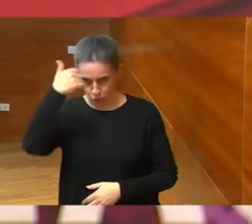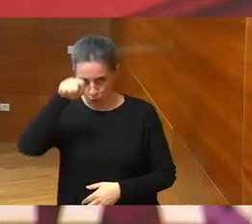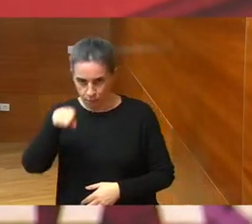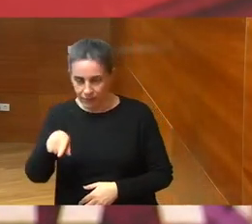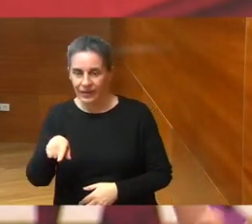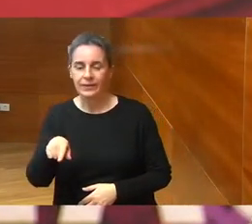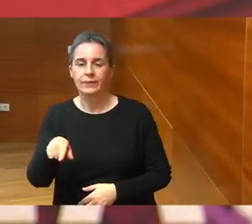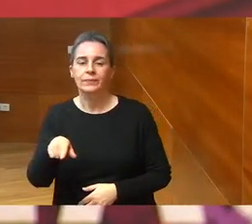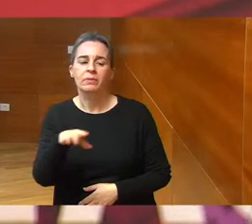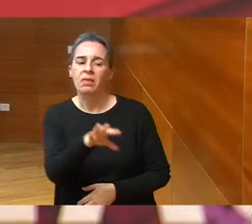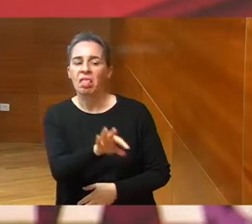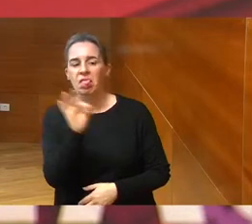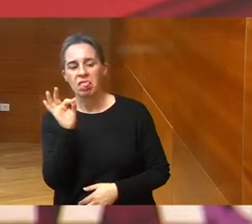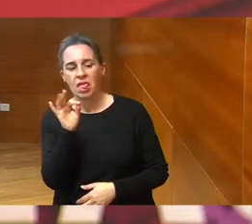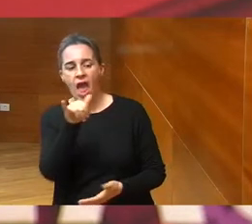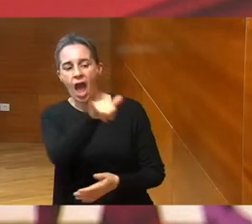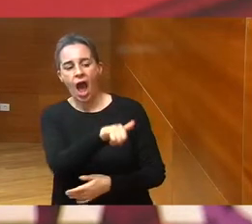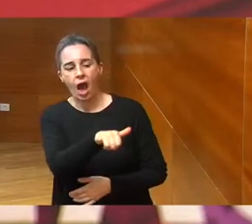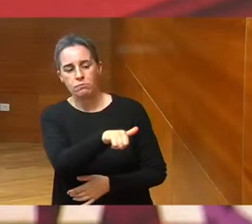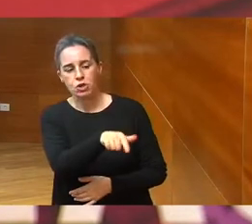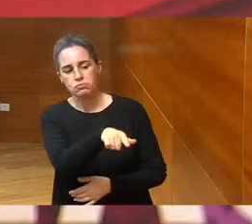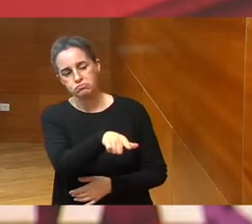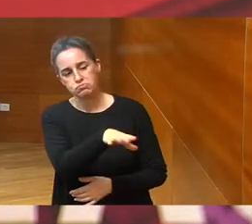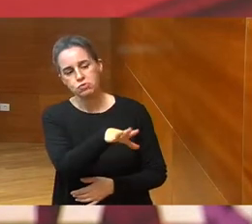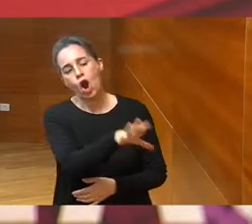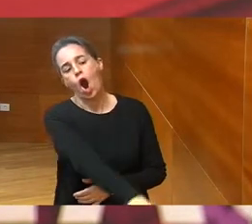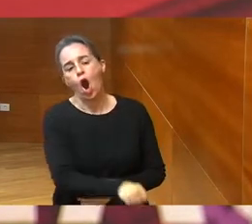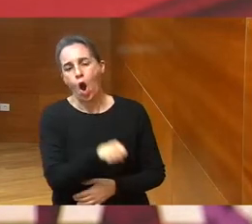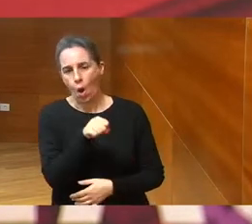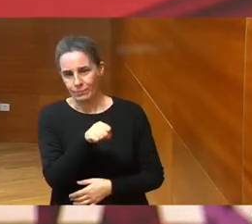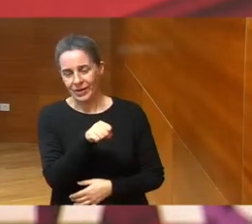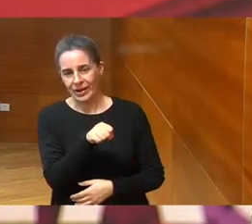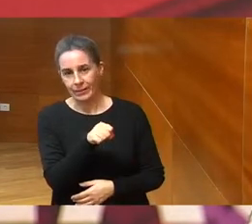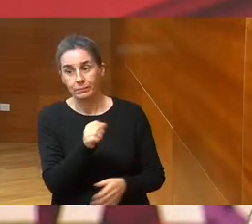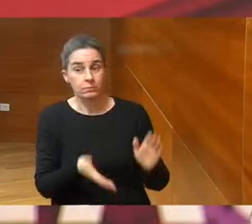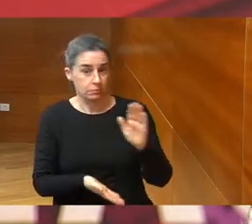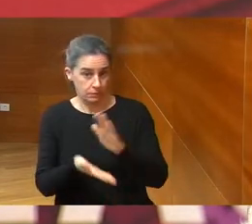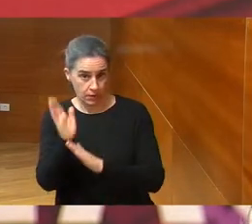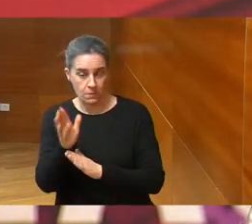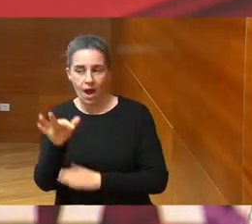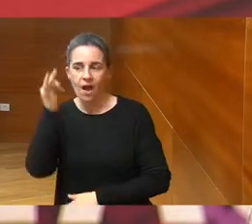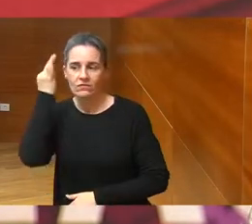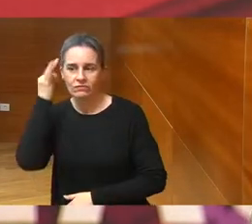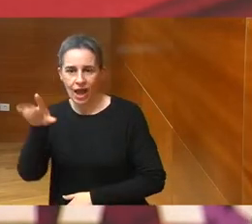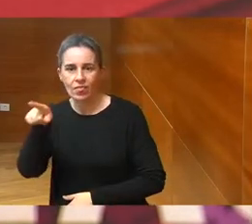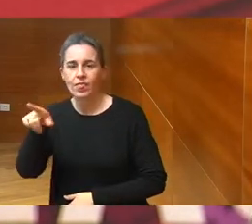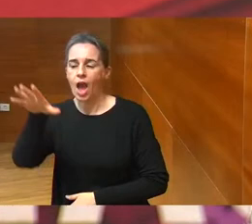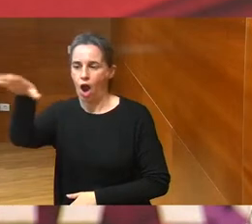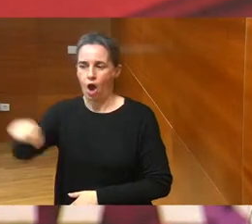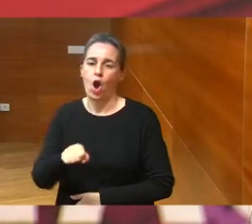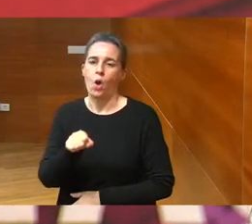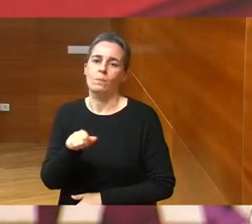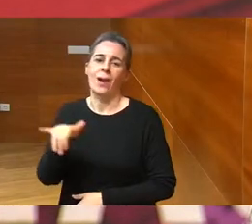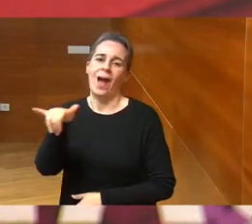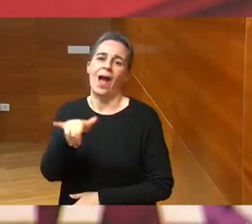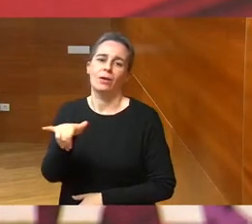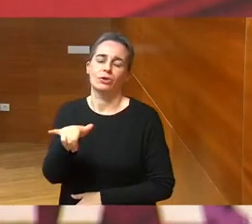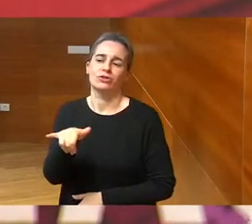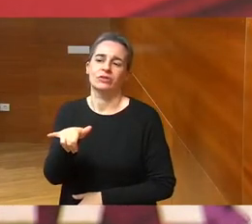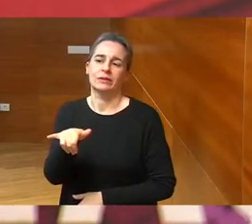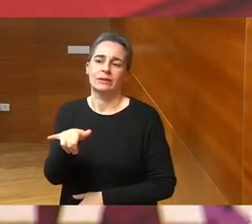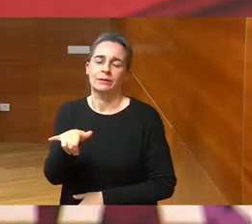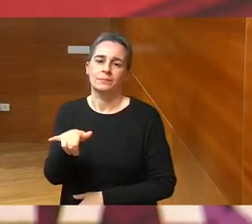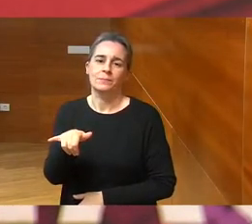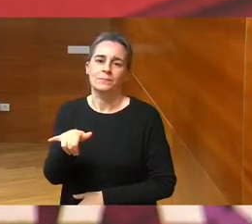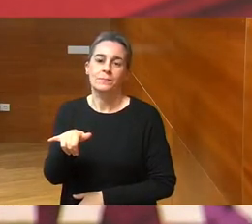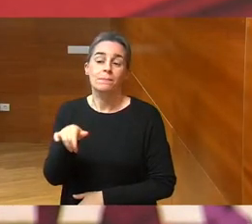Mercado o un avión marcha Francia porque cumple un bleriot bueno él se hace coñecía metal